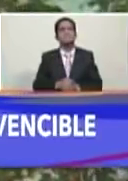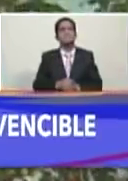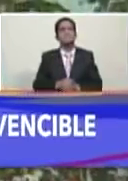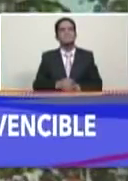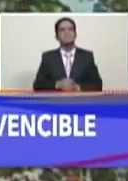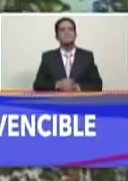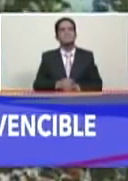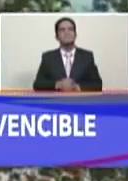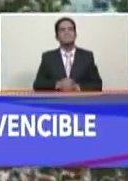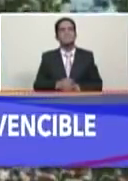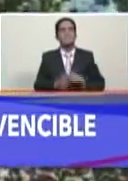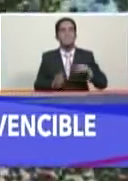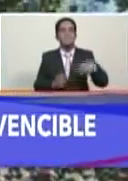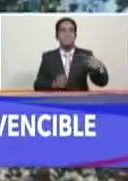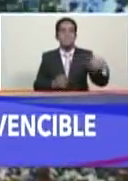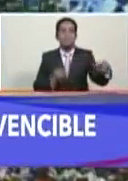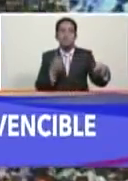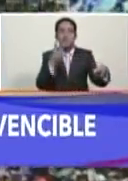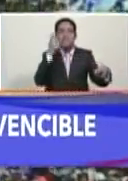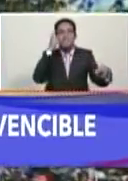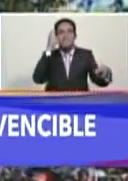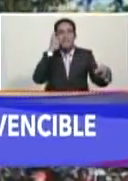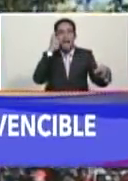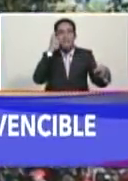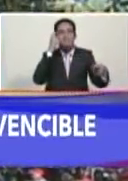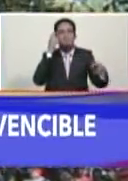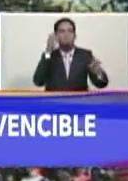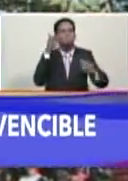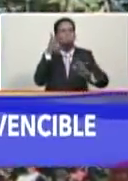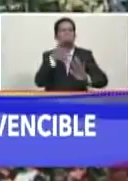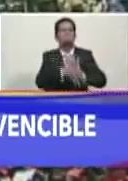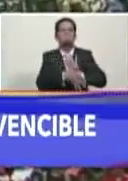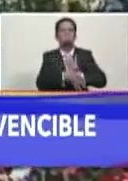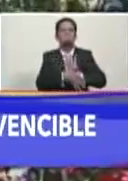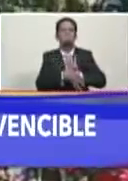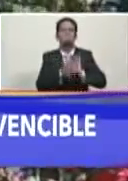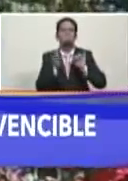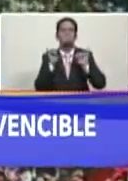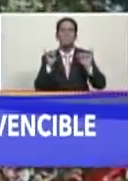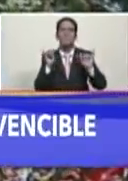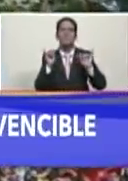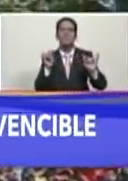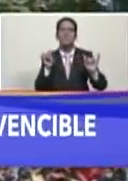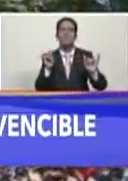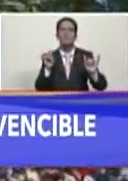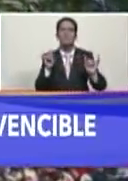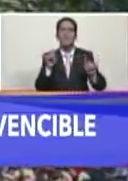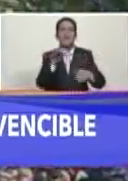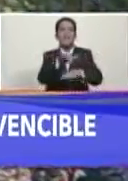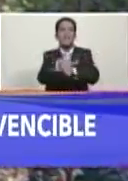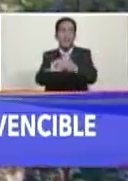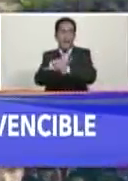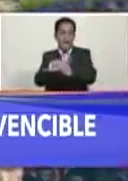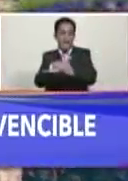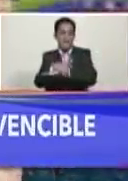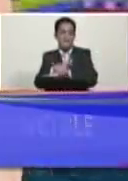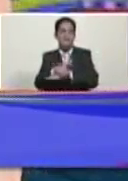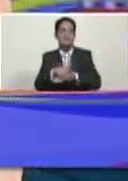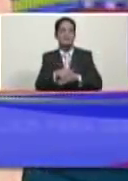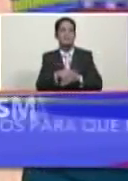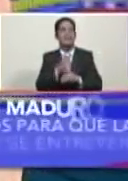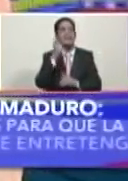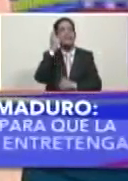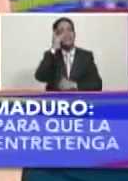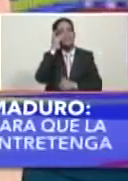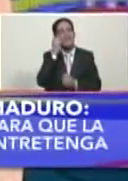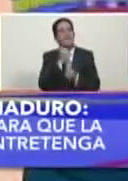Dentro de dos días vamos a celebrar en las calles y en todos los espacios el Día